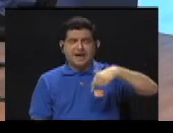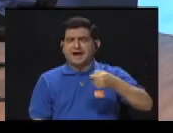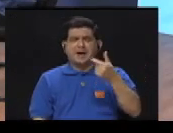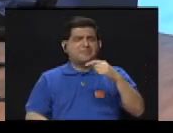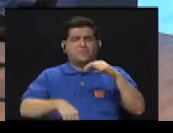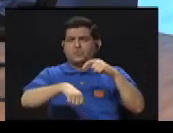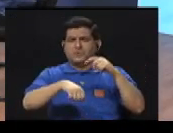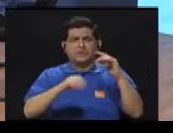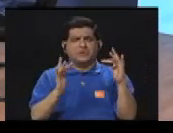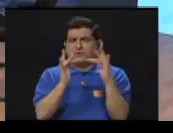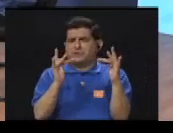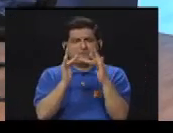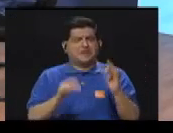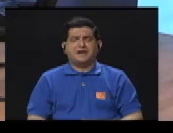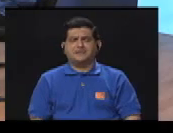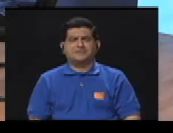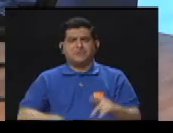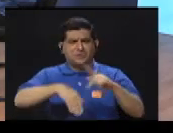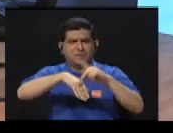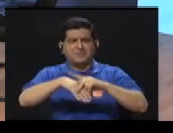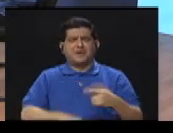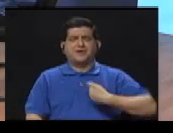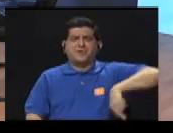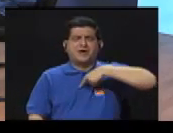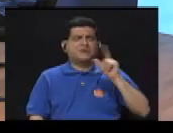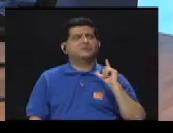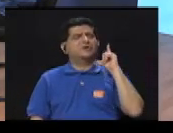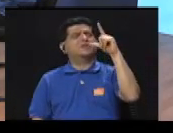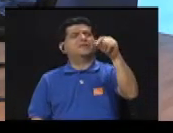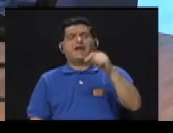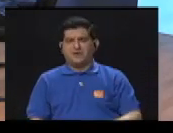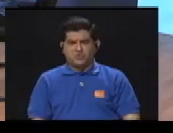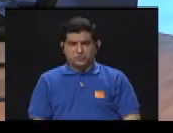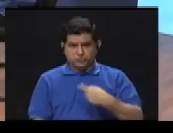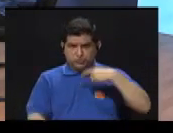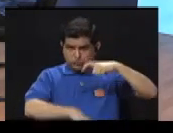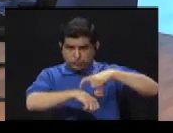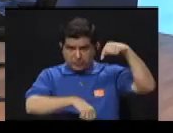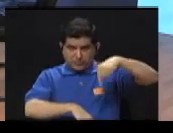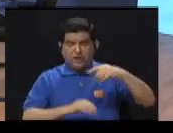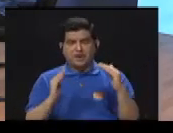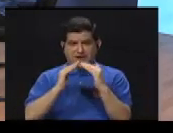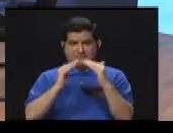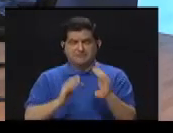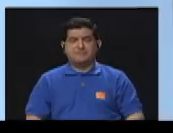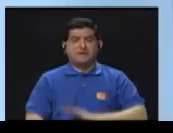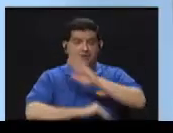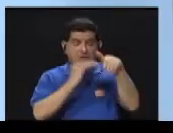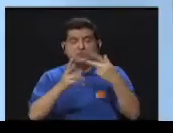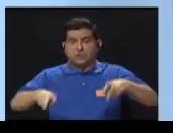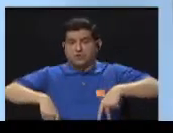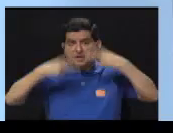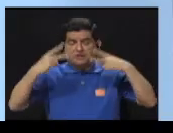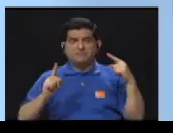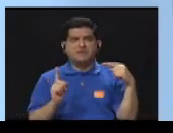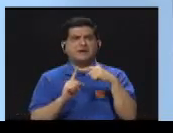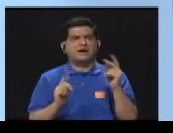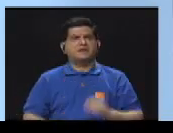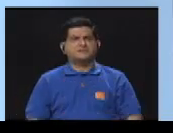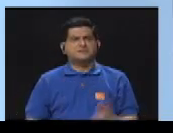hay muy poco contacto con el Paraguay, digamos, sí. Estamos geográficamente bastante lejos y digamos, yo en el tiempo que viví acá, que fue toda mi vida, hasta